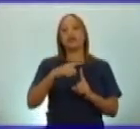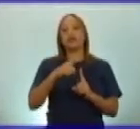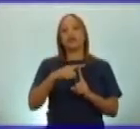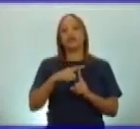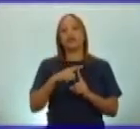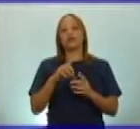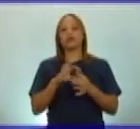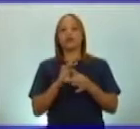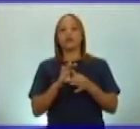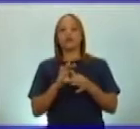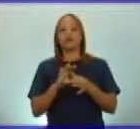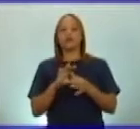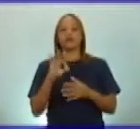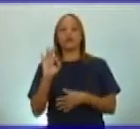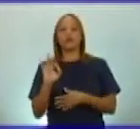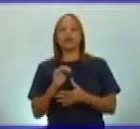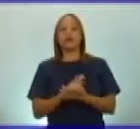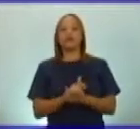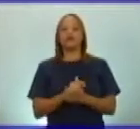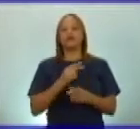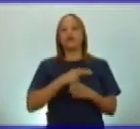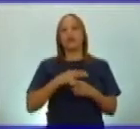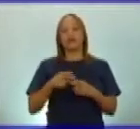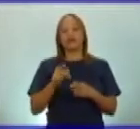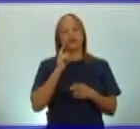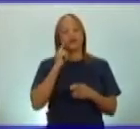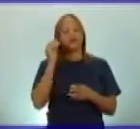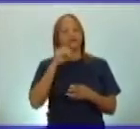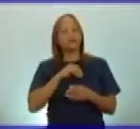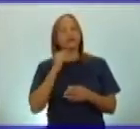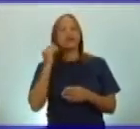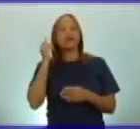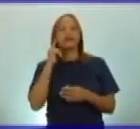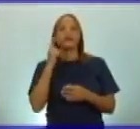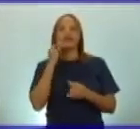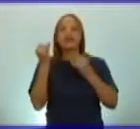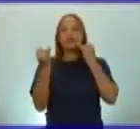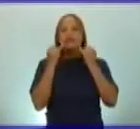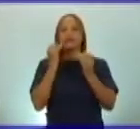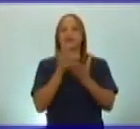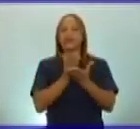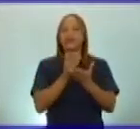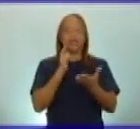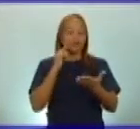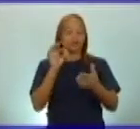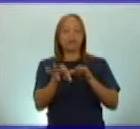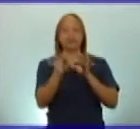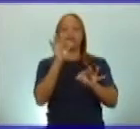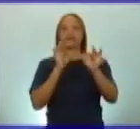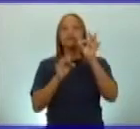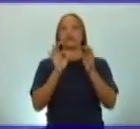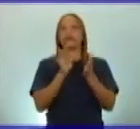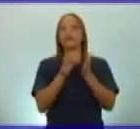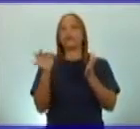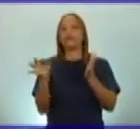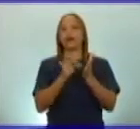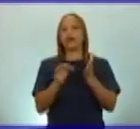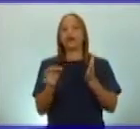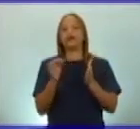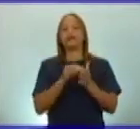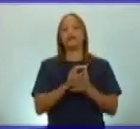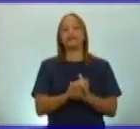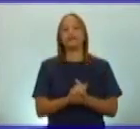grado, Historia Contemporánea. Es bueno que usted identifique el libro de texto y vaya seleccionando también las páginas que nos vamos a